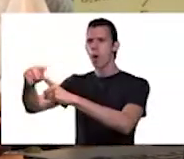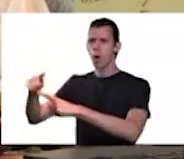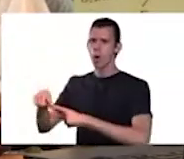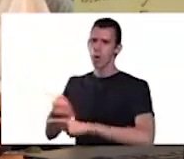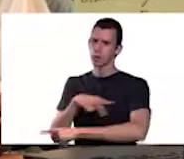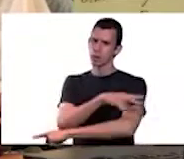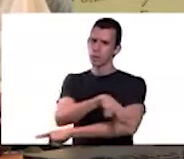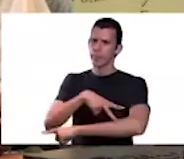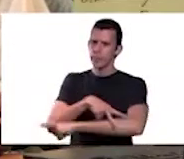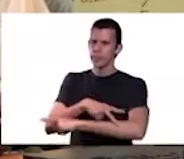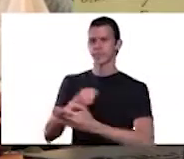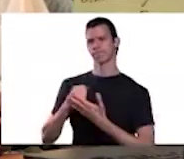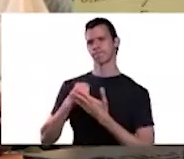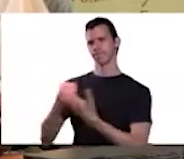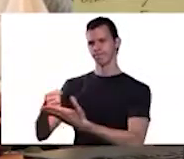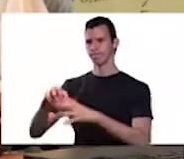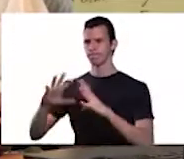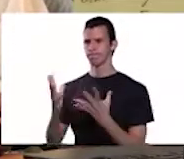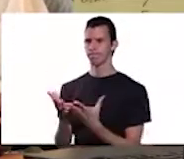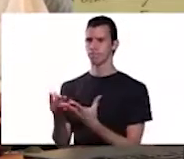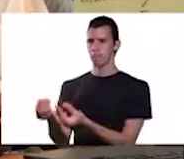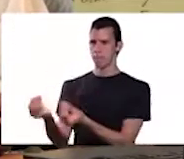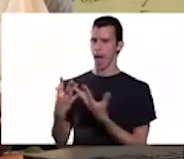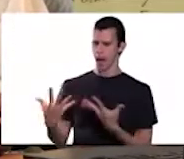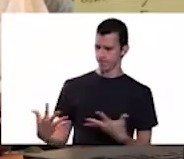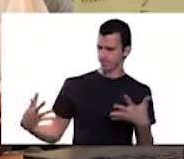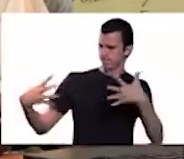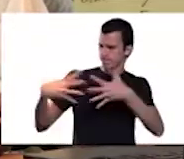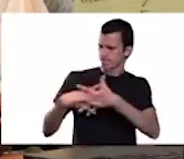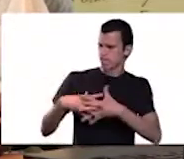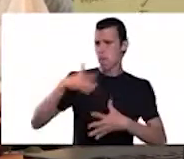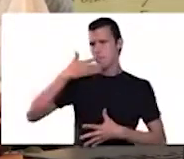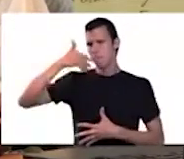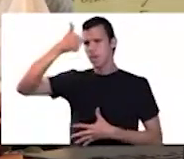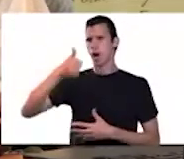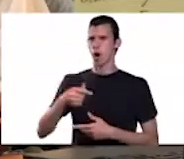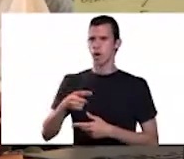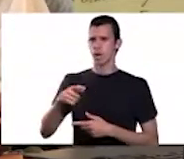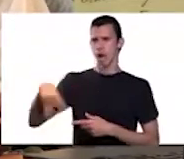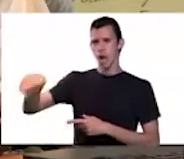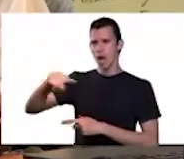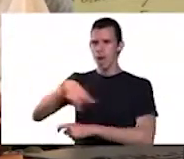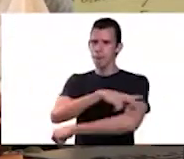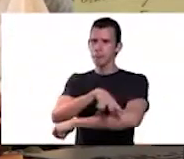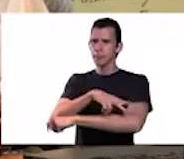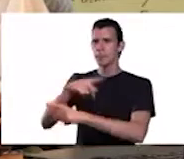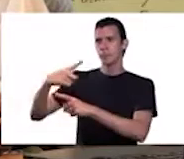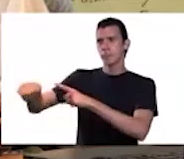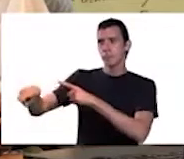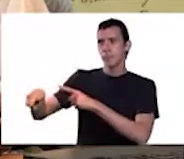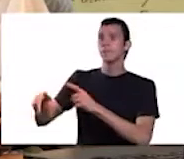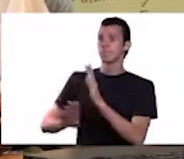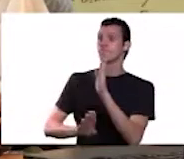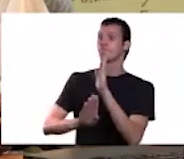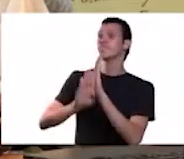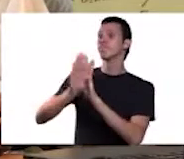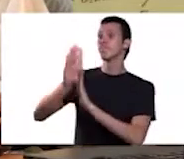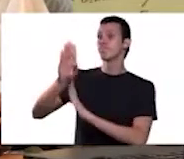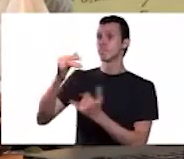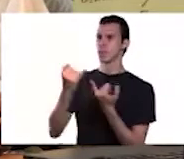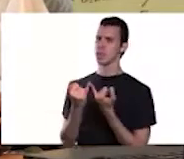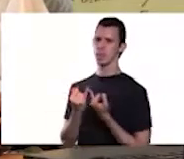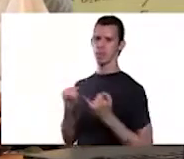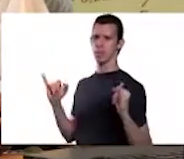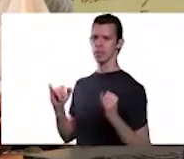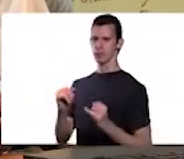a colaborar con esos países para fortalecer su independencia. Es una forma, en el caso de la geografía,